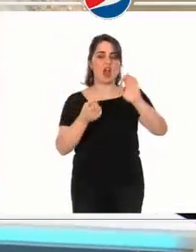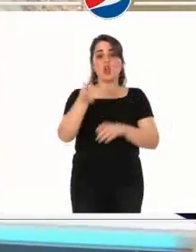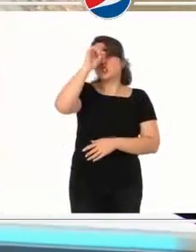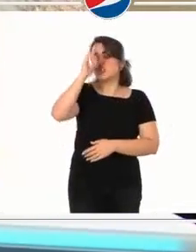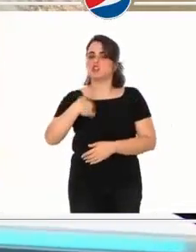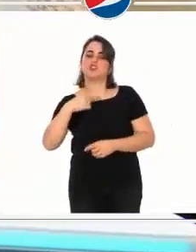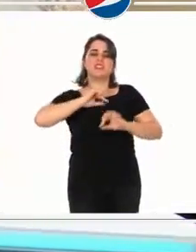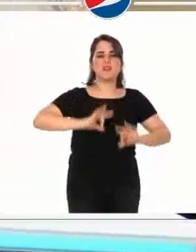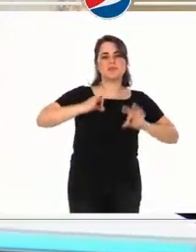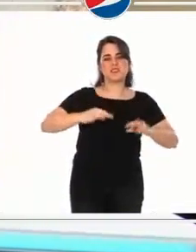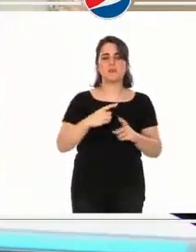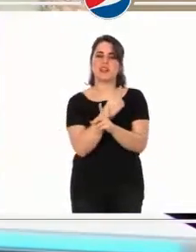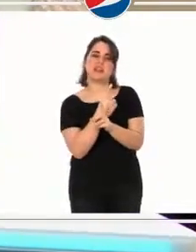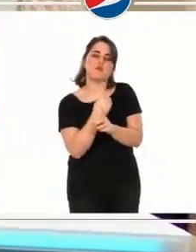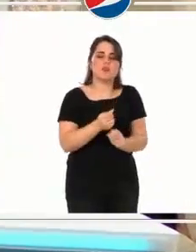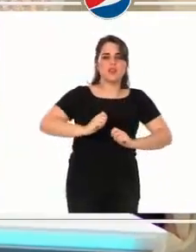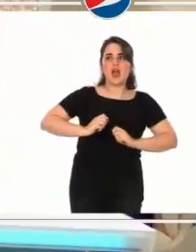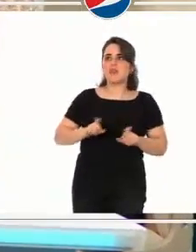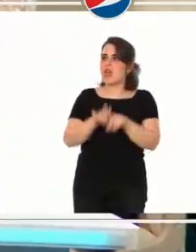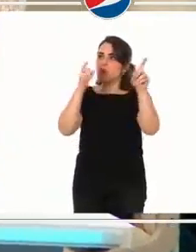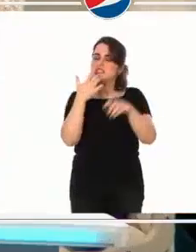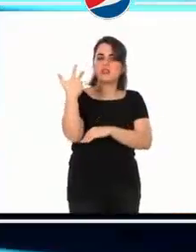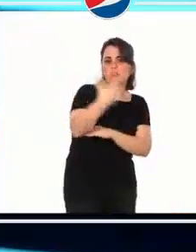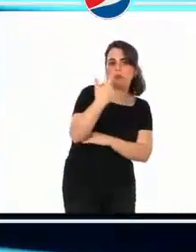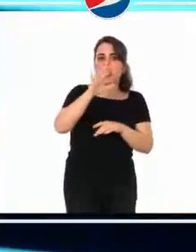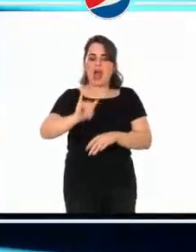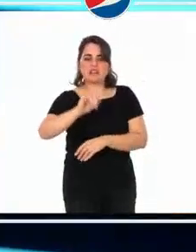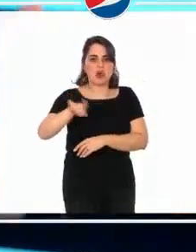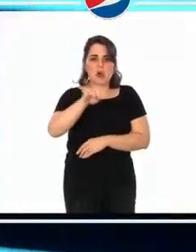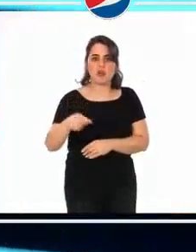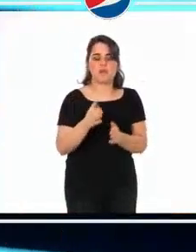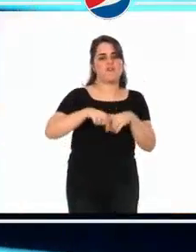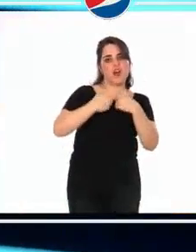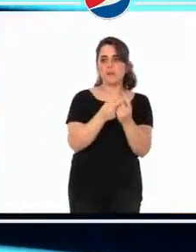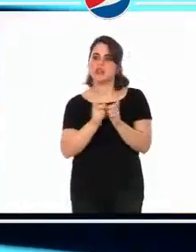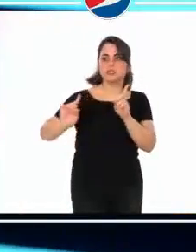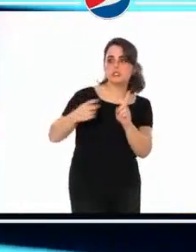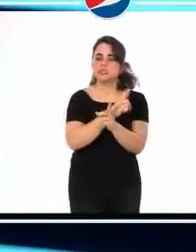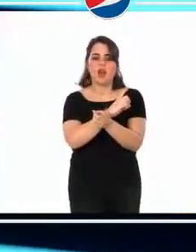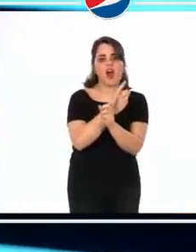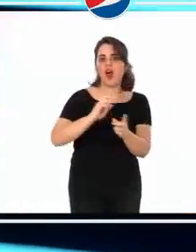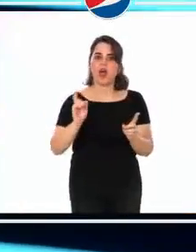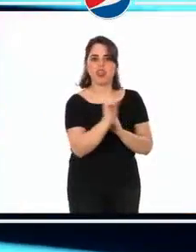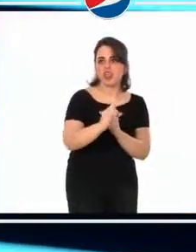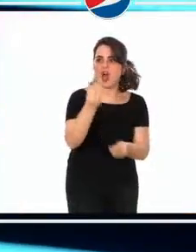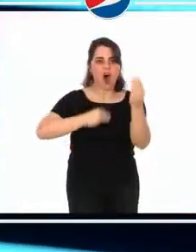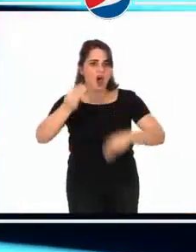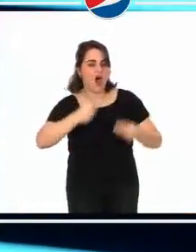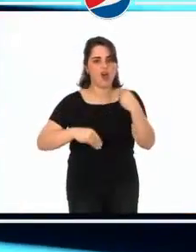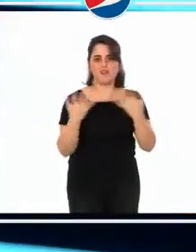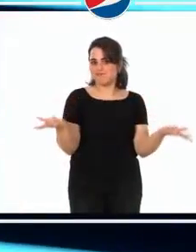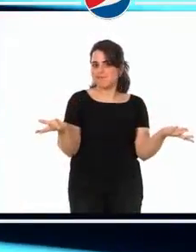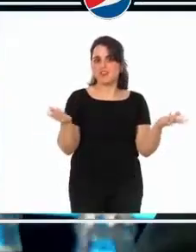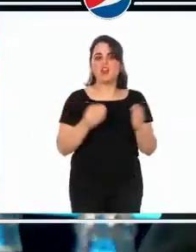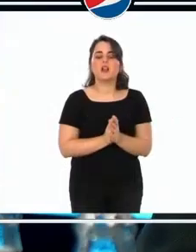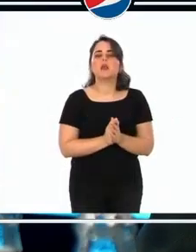nerviosa en este día, pero aunque no salga en cámara. O sea, yo estoy con mi familia y pues gritando, dando vueltas, comiéndomelo todo. O sea, ¿Qué ha sido